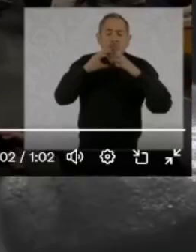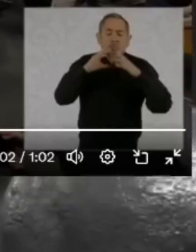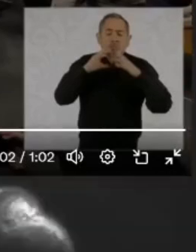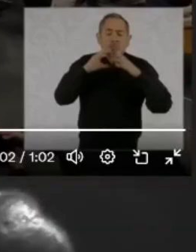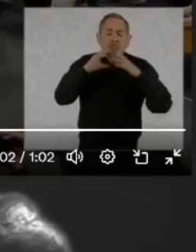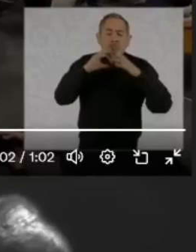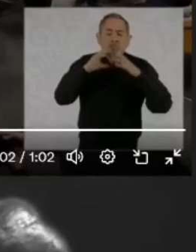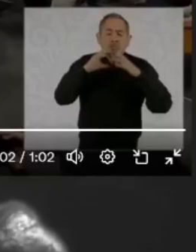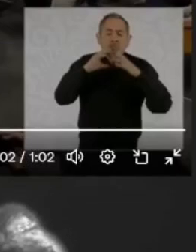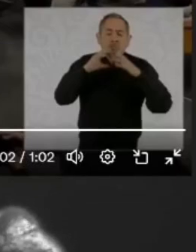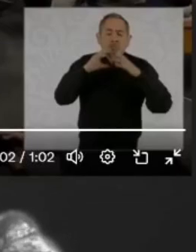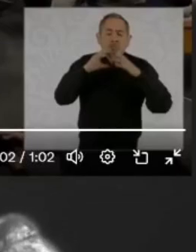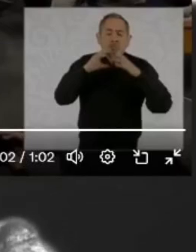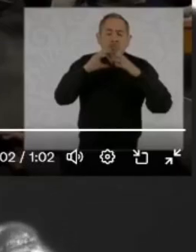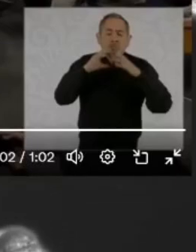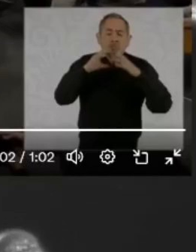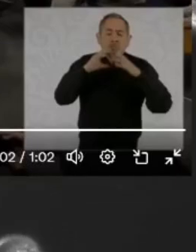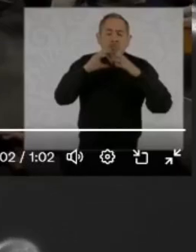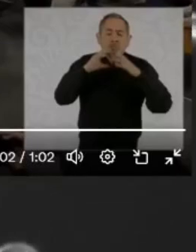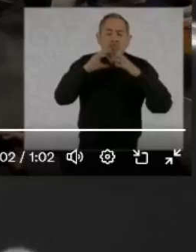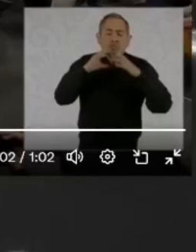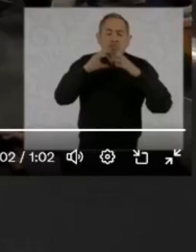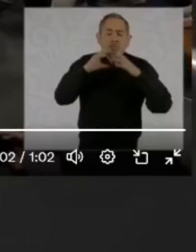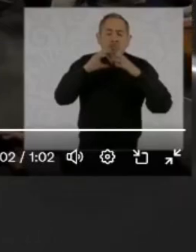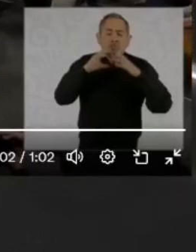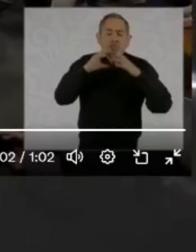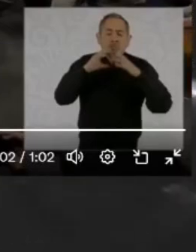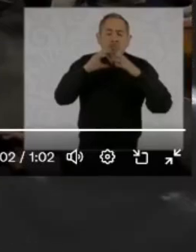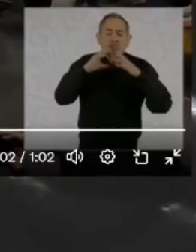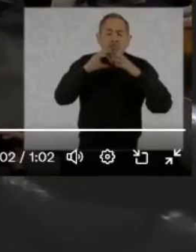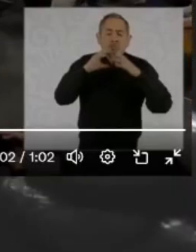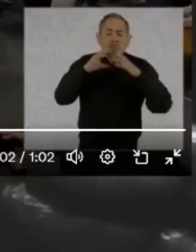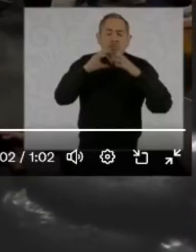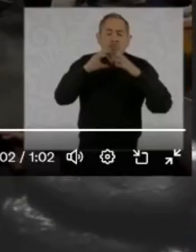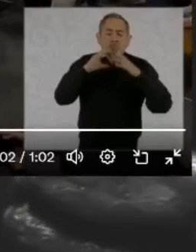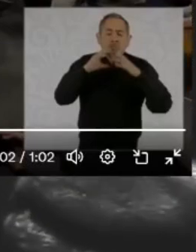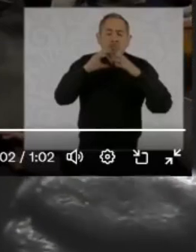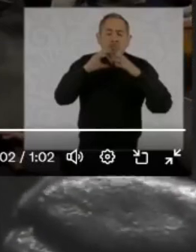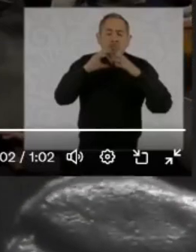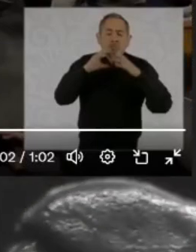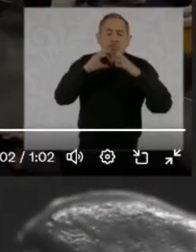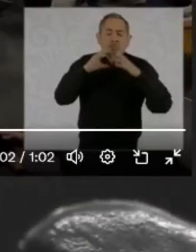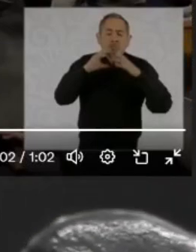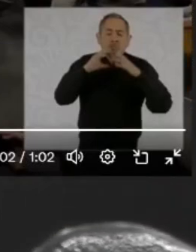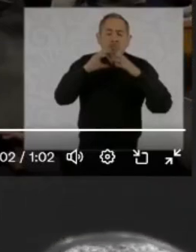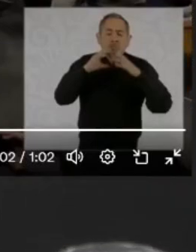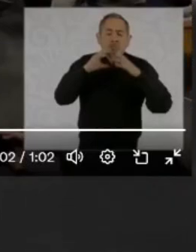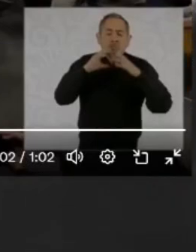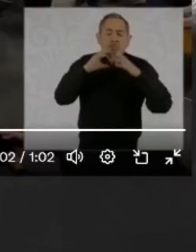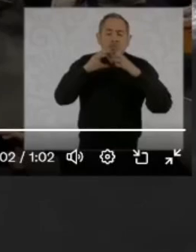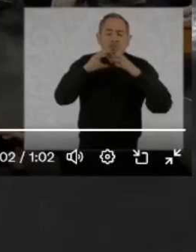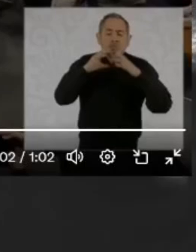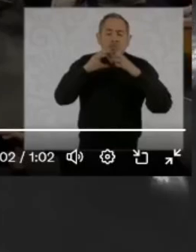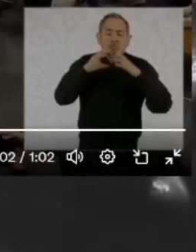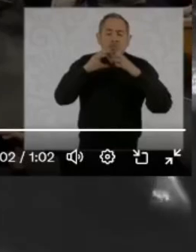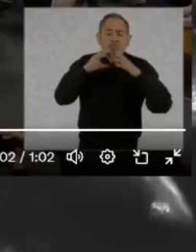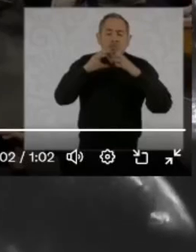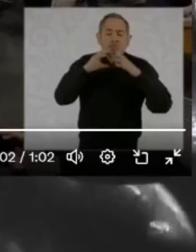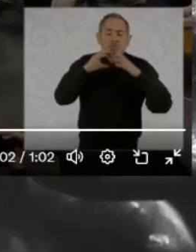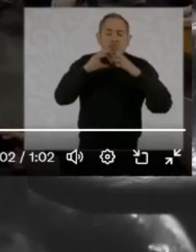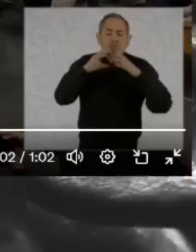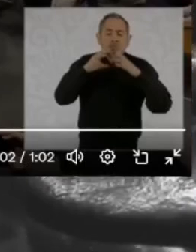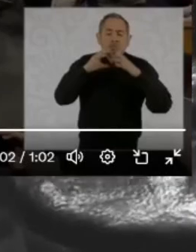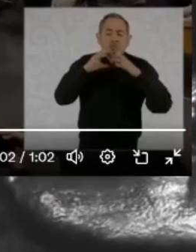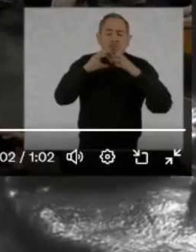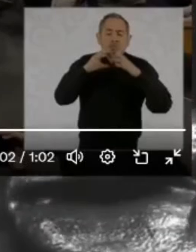estar jugando en la calle, y cada vez que yo te voltee a ver, el fondo tiene que ser color sepia, como película donde siempre ponen a México, y